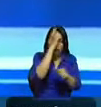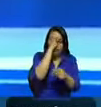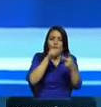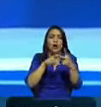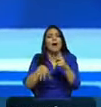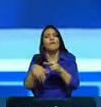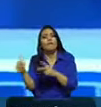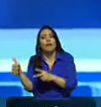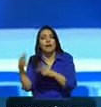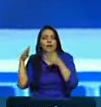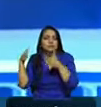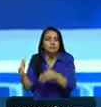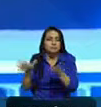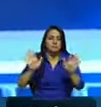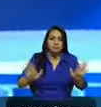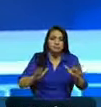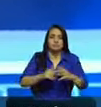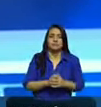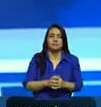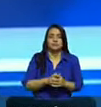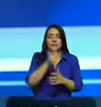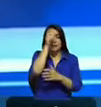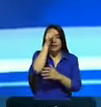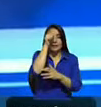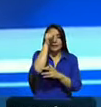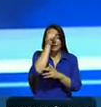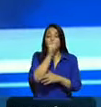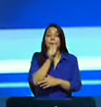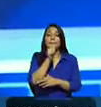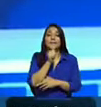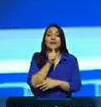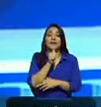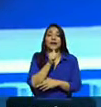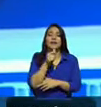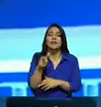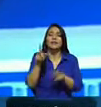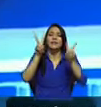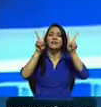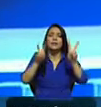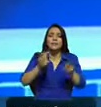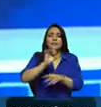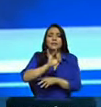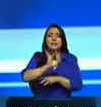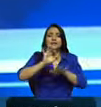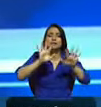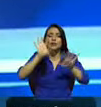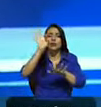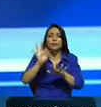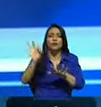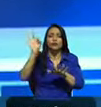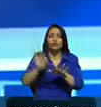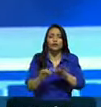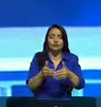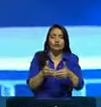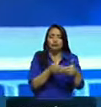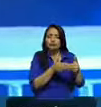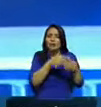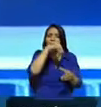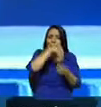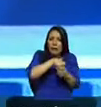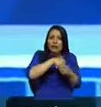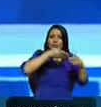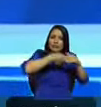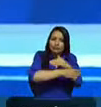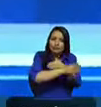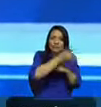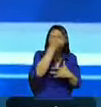Y es importante mirar que el sector privado sigue monopolizando el 75% de las instituciones con internamiento y que